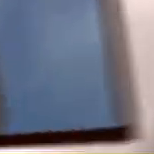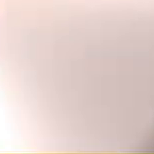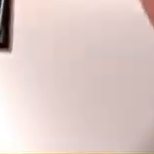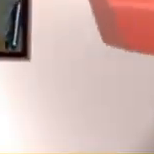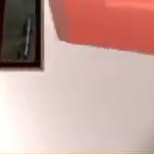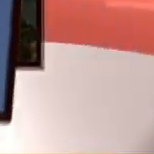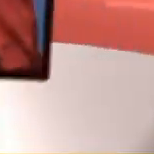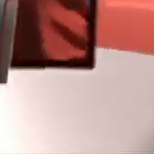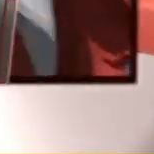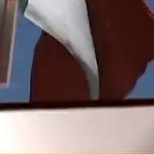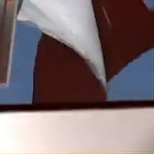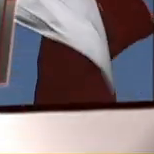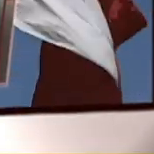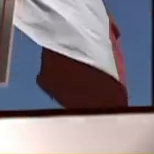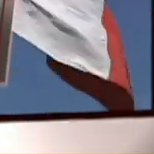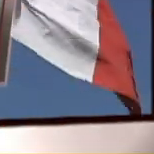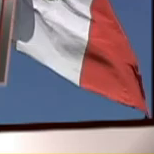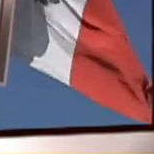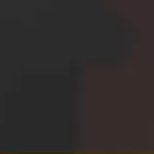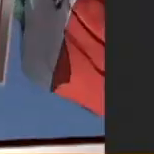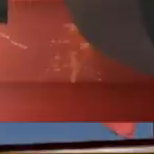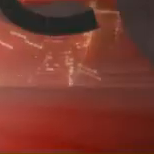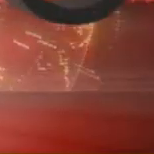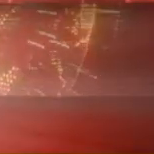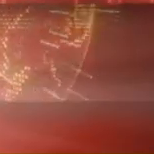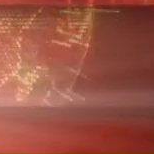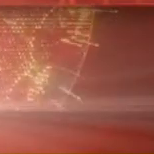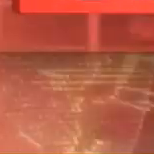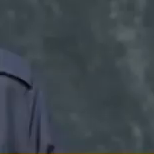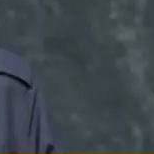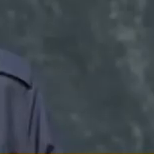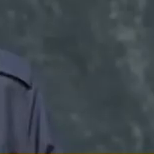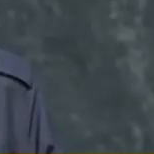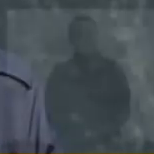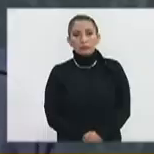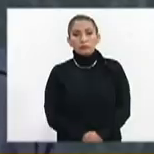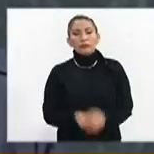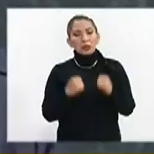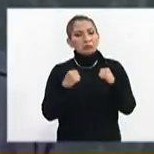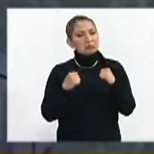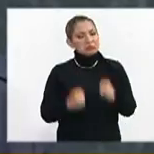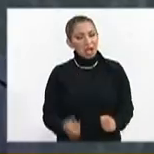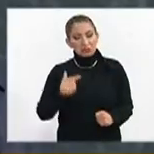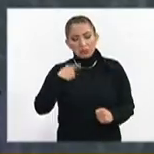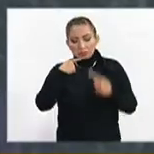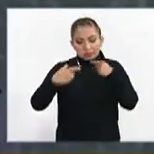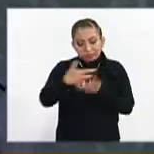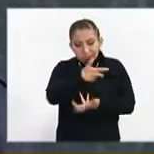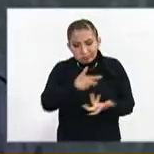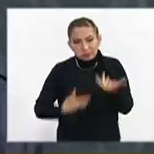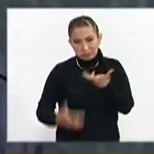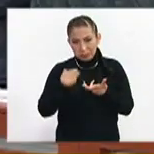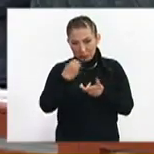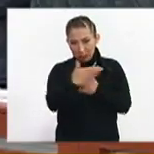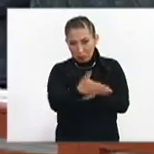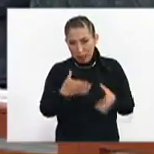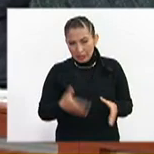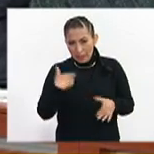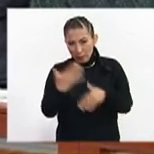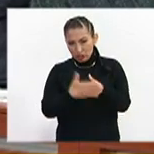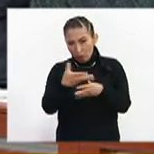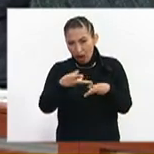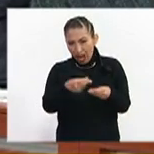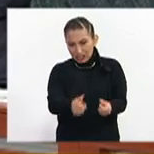Seguramente en el debate que se haga al paquete